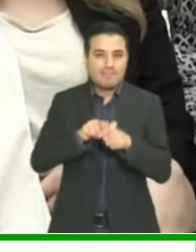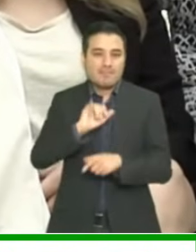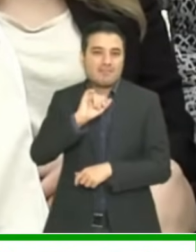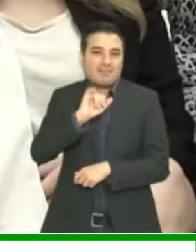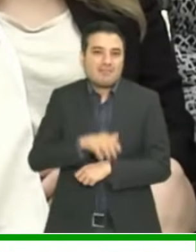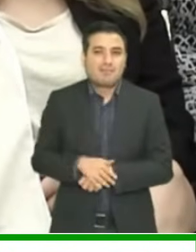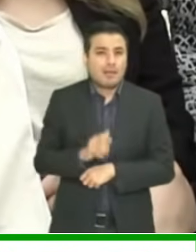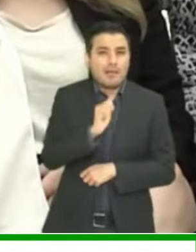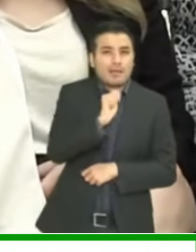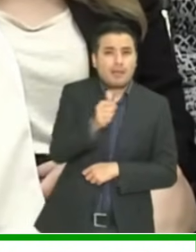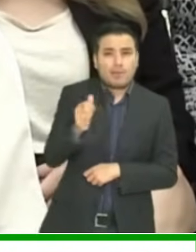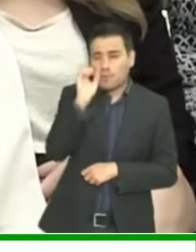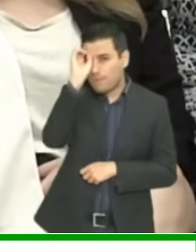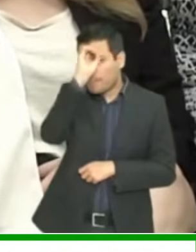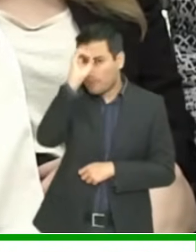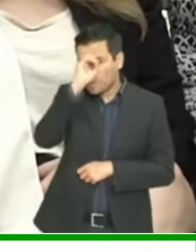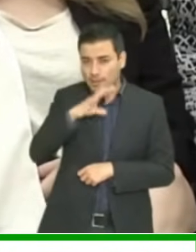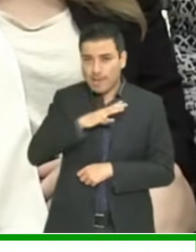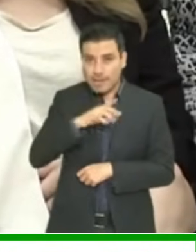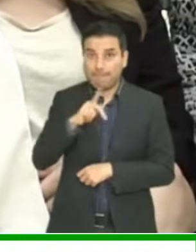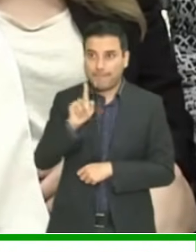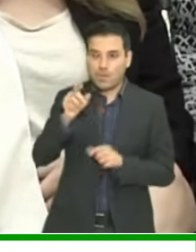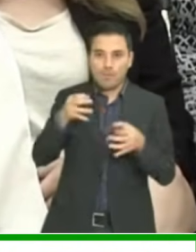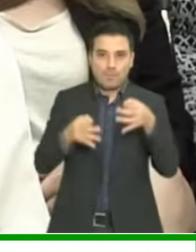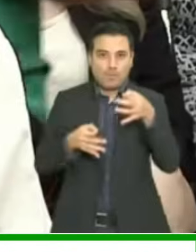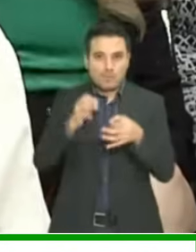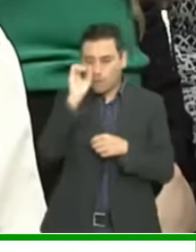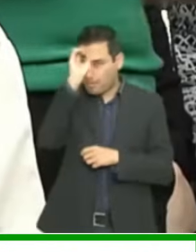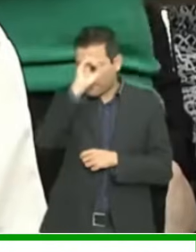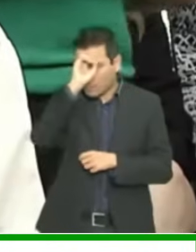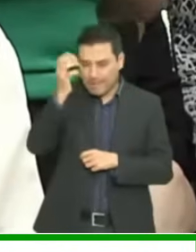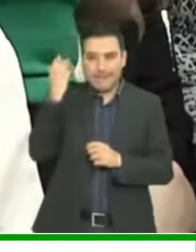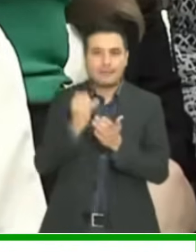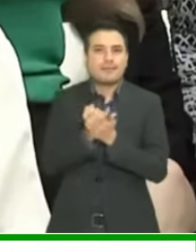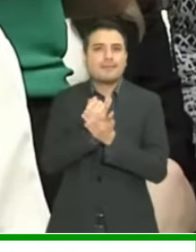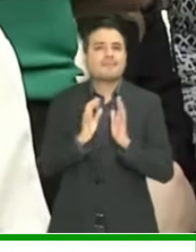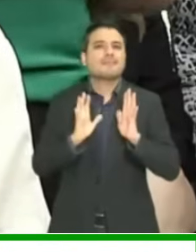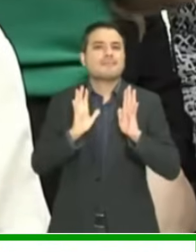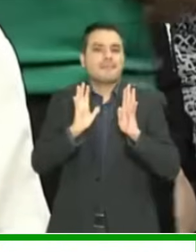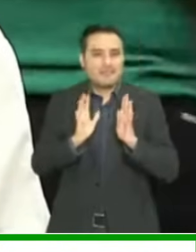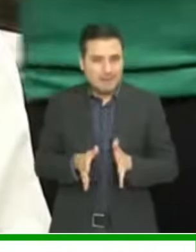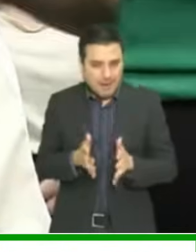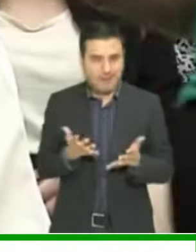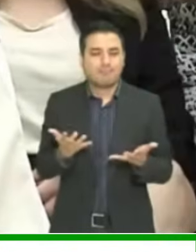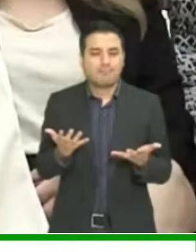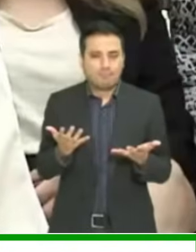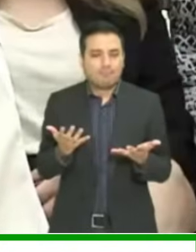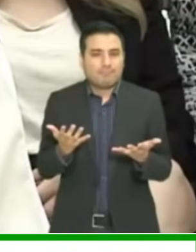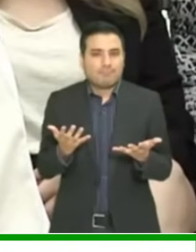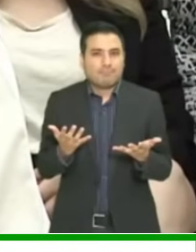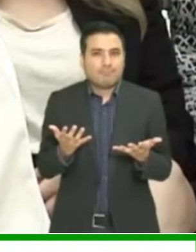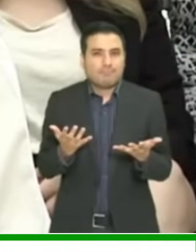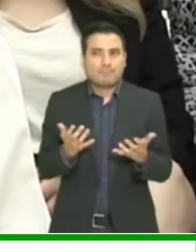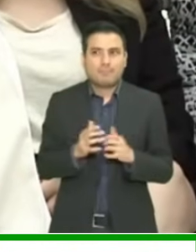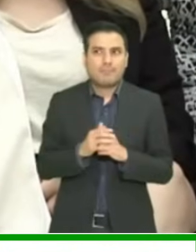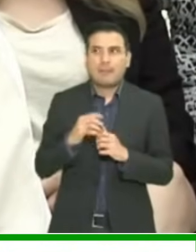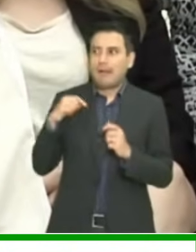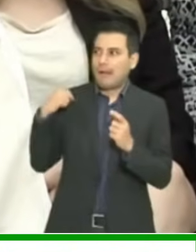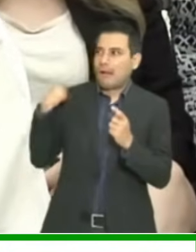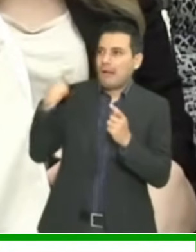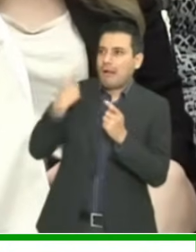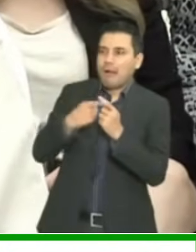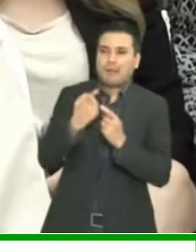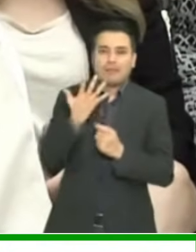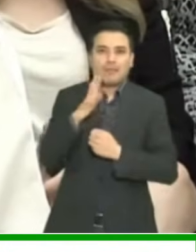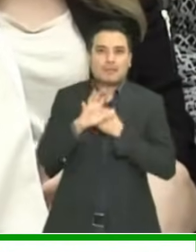interpretación por el Tribunal Electoral del Poder Judicial de la Federación. Ya es una evolución, una discusión que tiene más de una década en términos